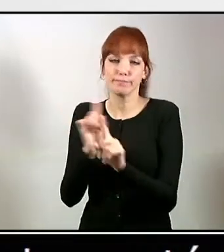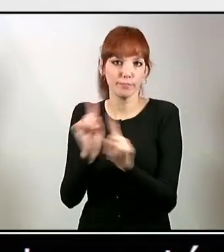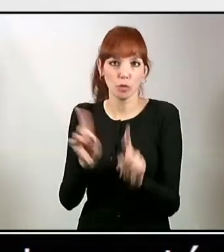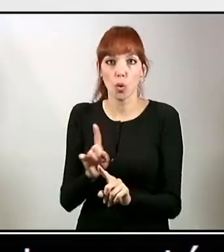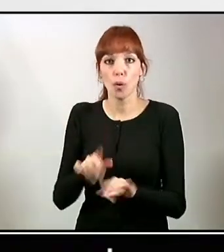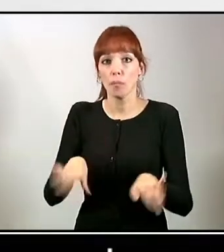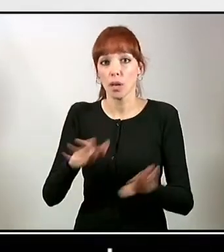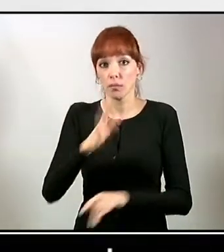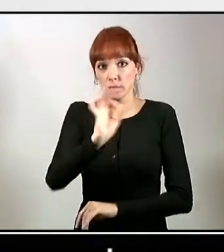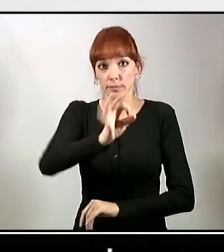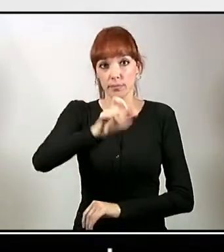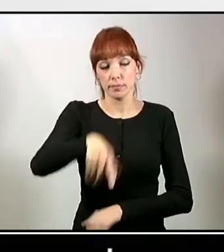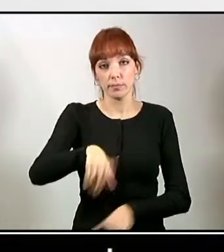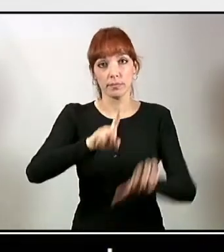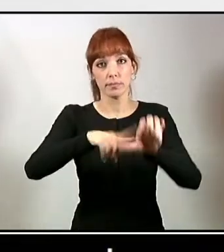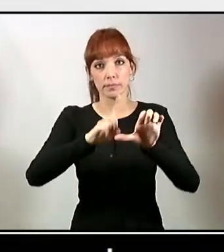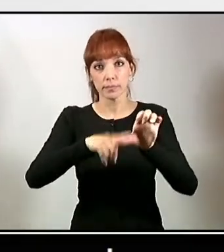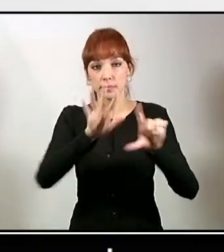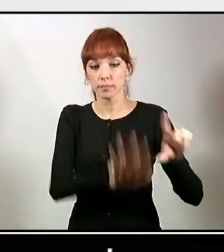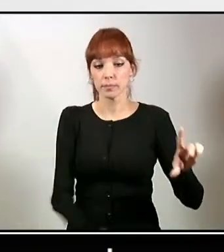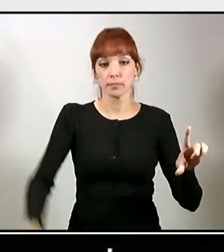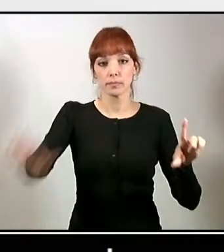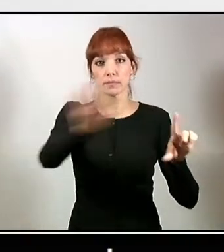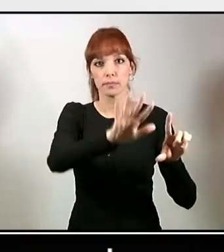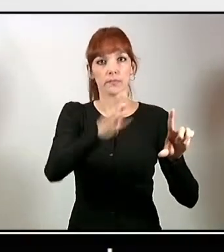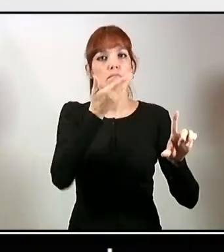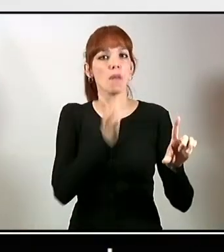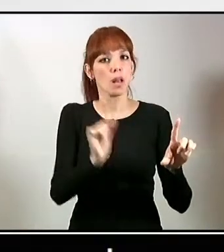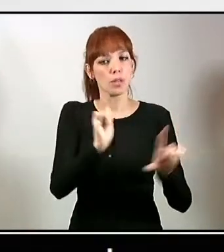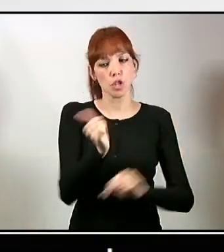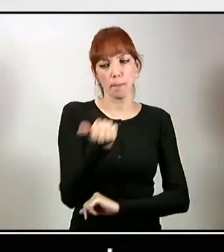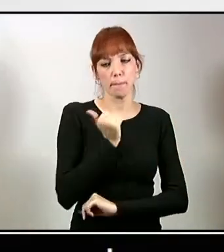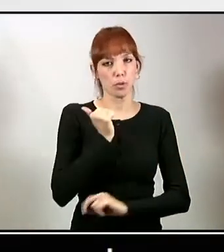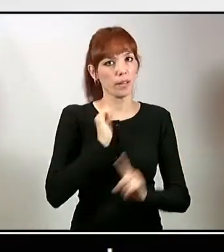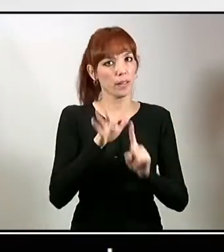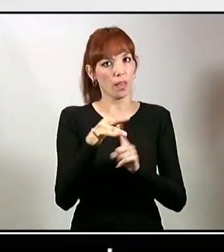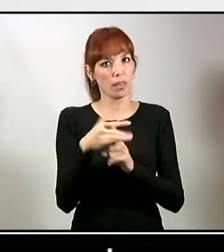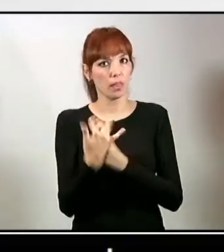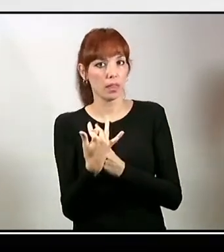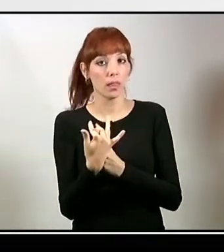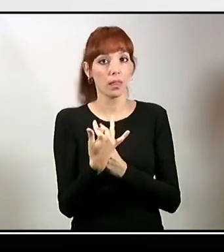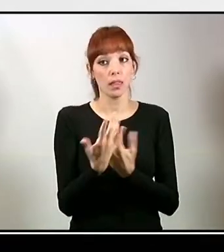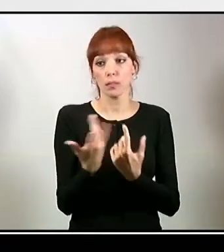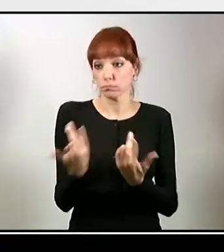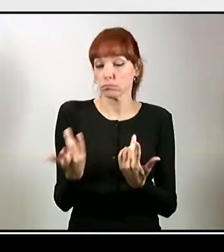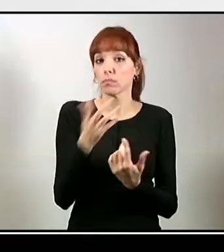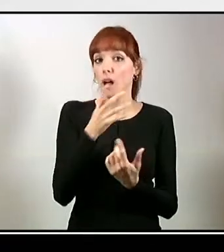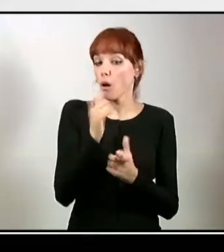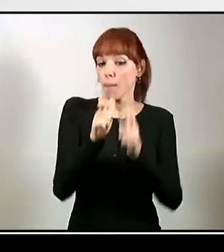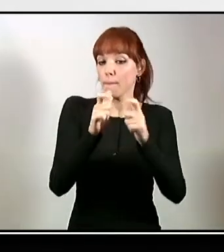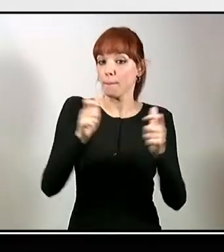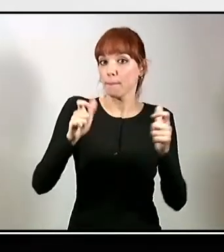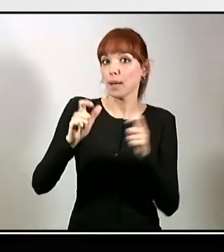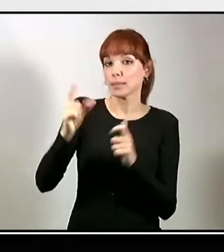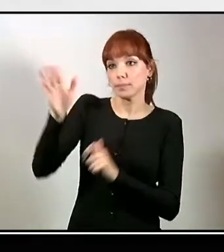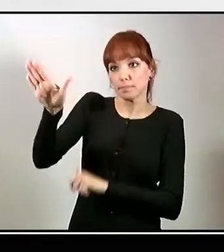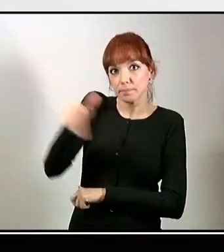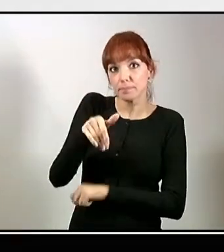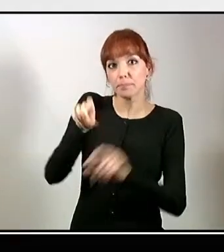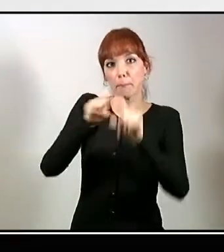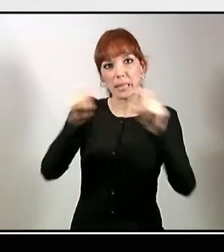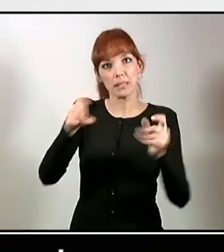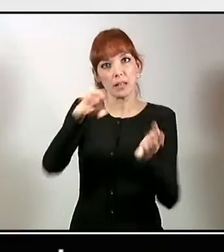que esta región tiene una magnífica oportunidad y que hay muchas inversiones que se quieren venir a